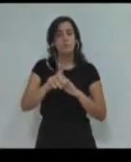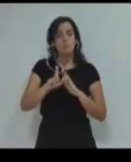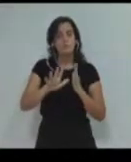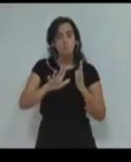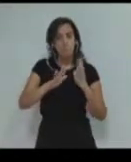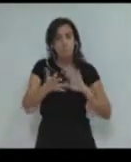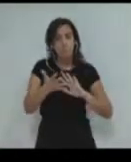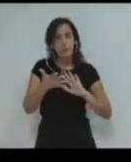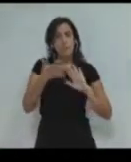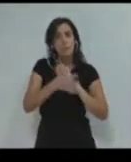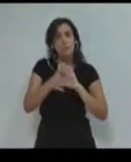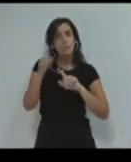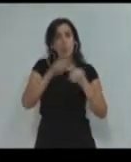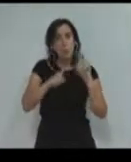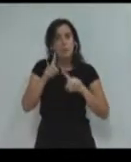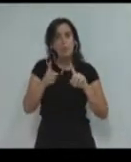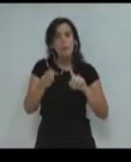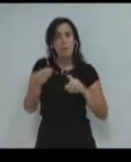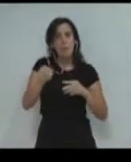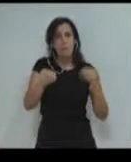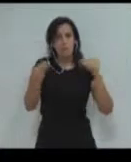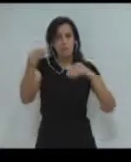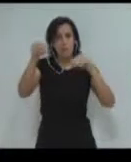nos van añadiendo problemas.